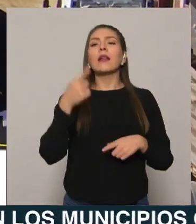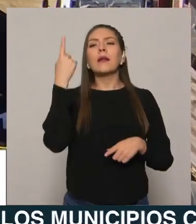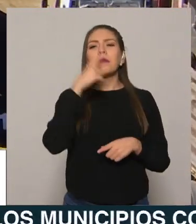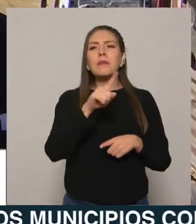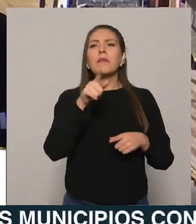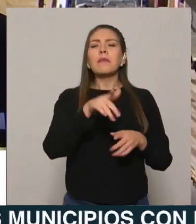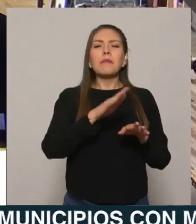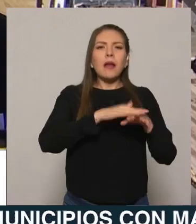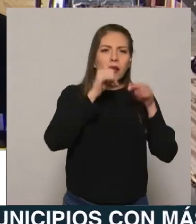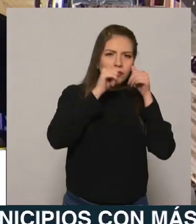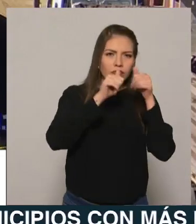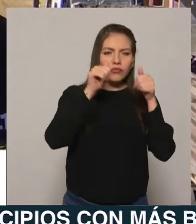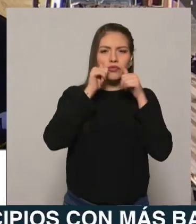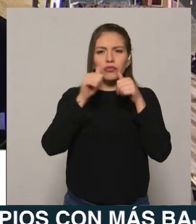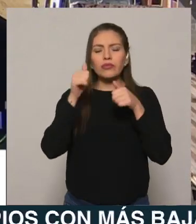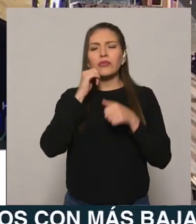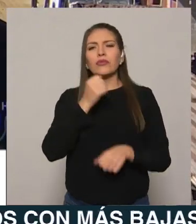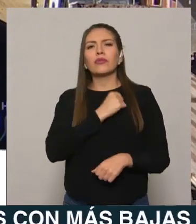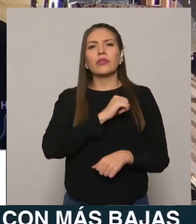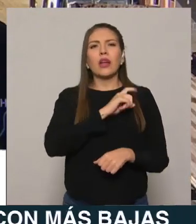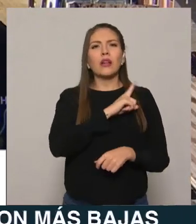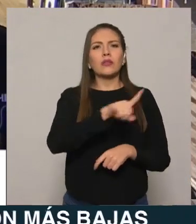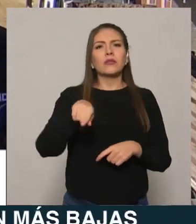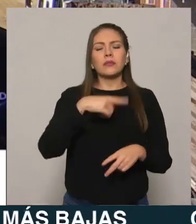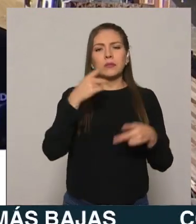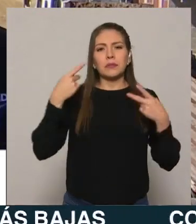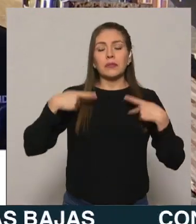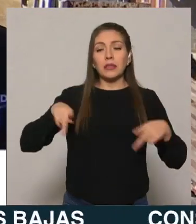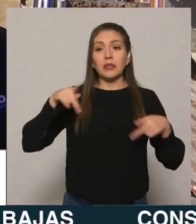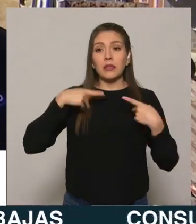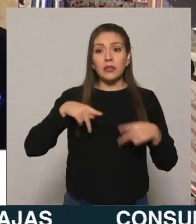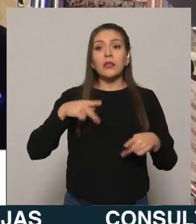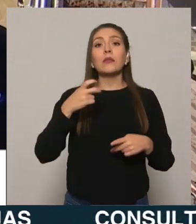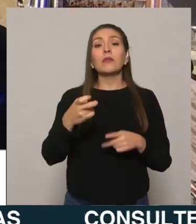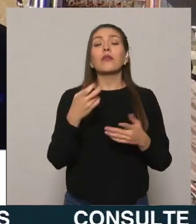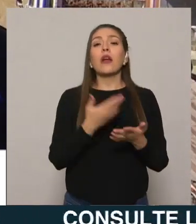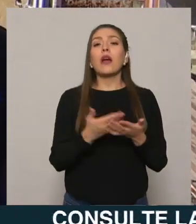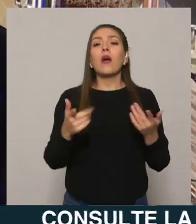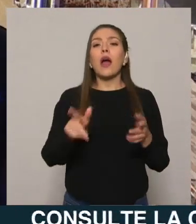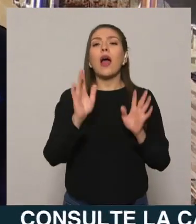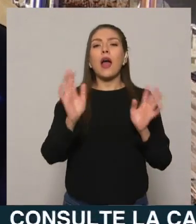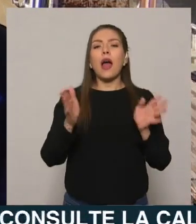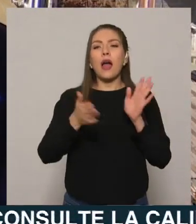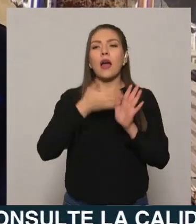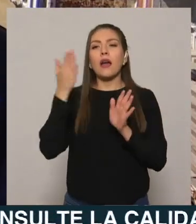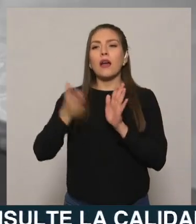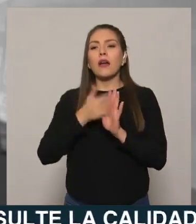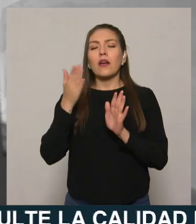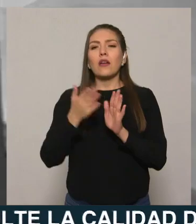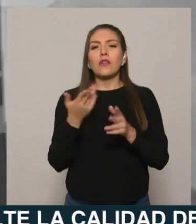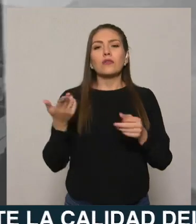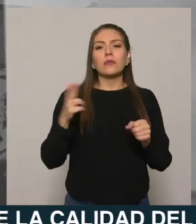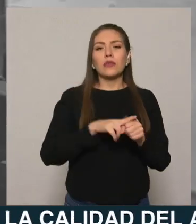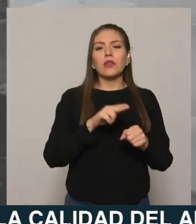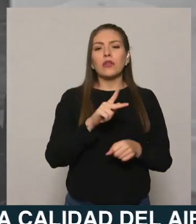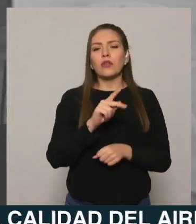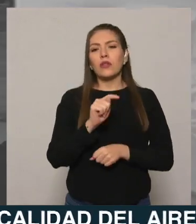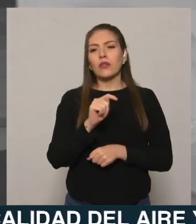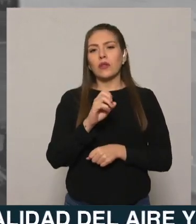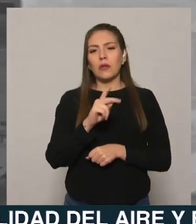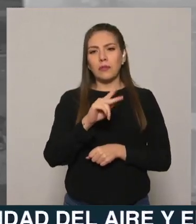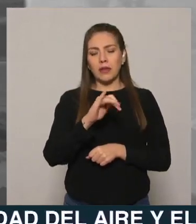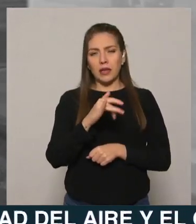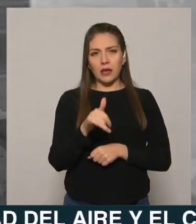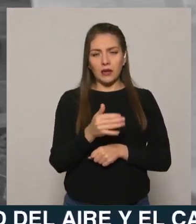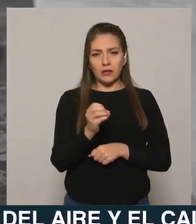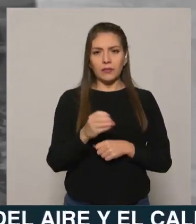más y mejores servicios de salud a los habitantes de esta demarcación, se está construyendo ya el Hospital General Topilejo. Desde su construcción el 15